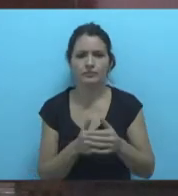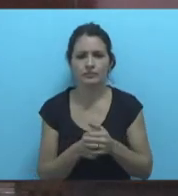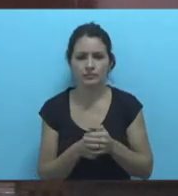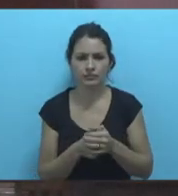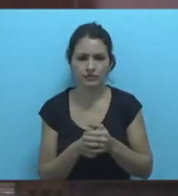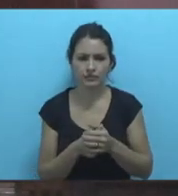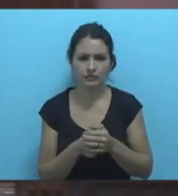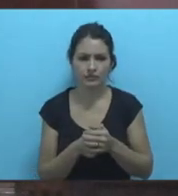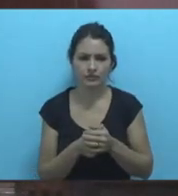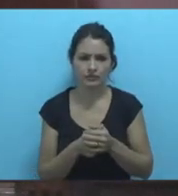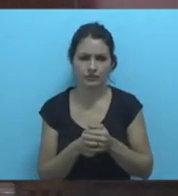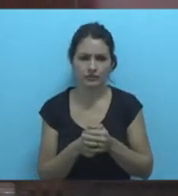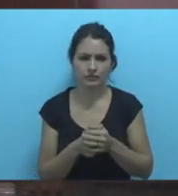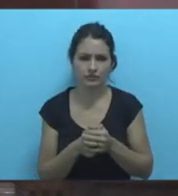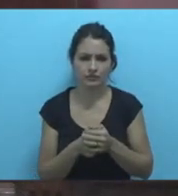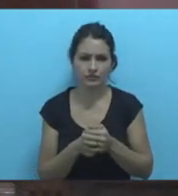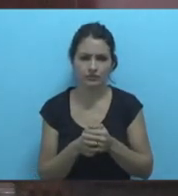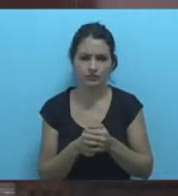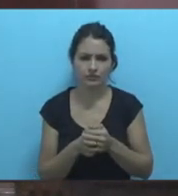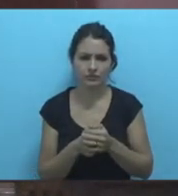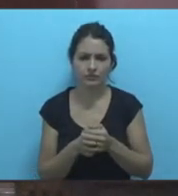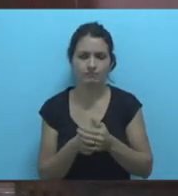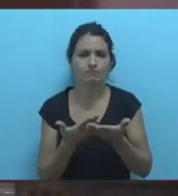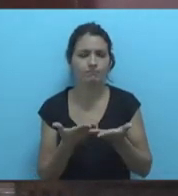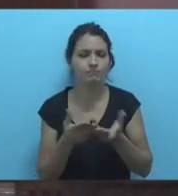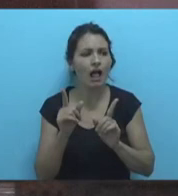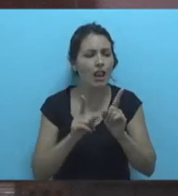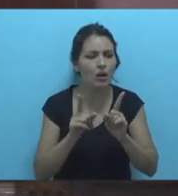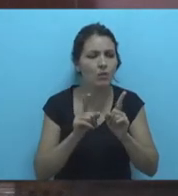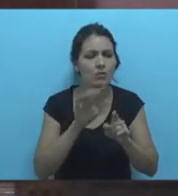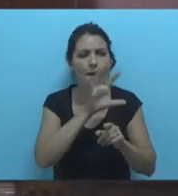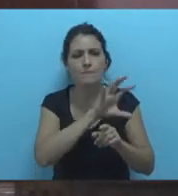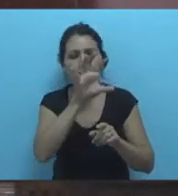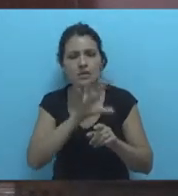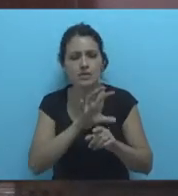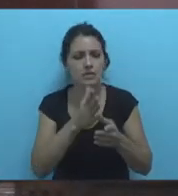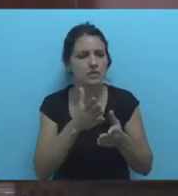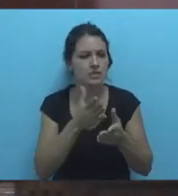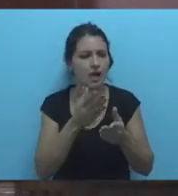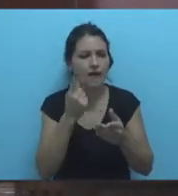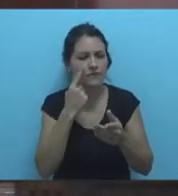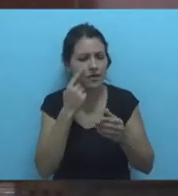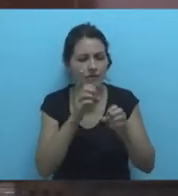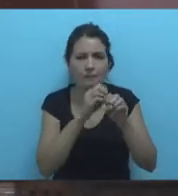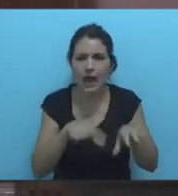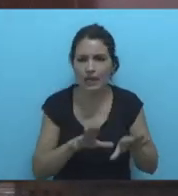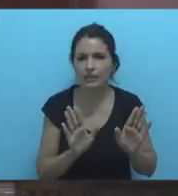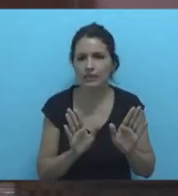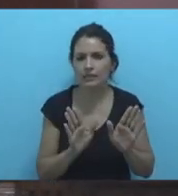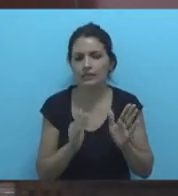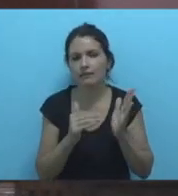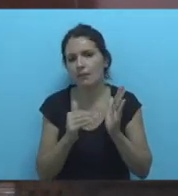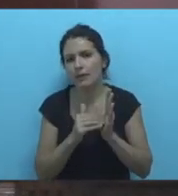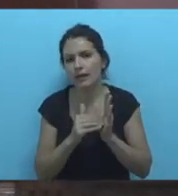exenta de un hecho aberrante que la política haya generado producto de la mala distribución de los ingresos, bueno, probablemente esté en condiciones de